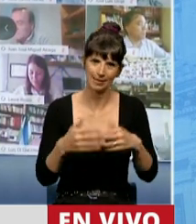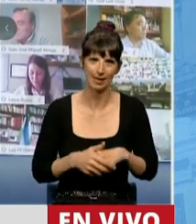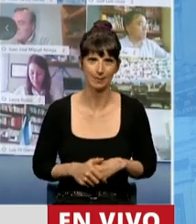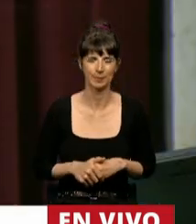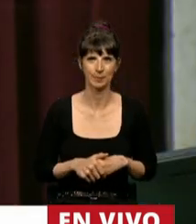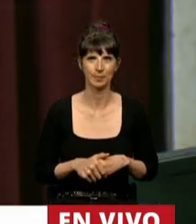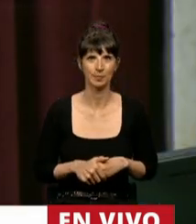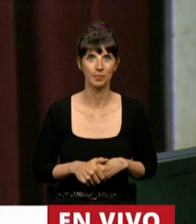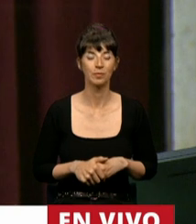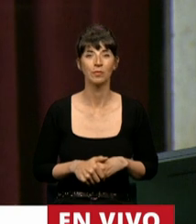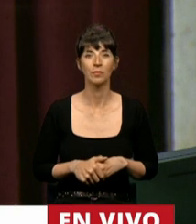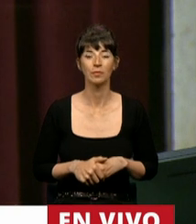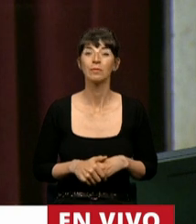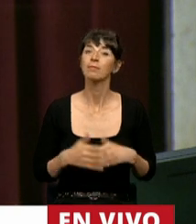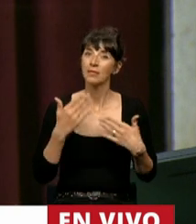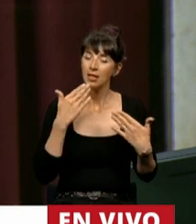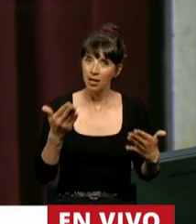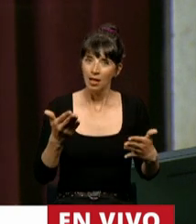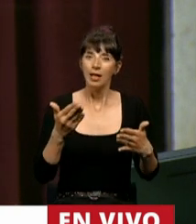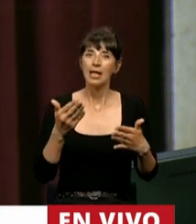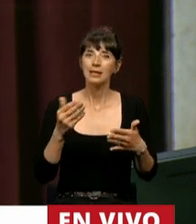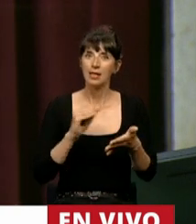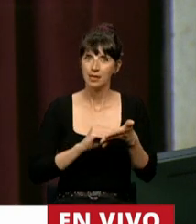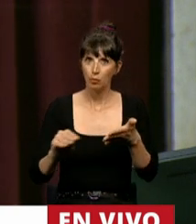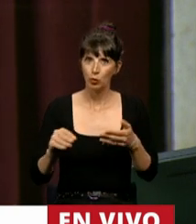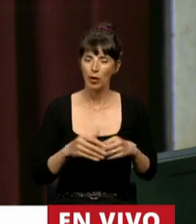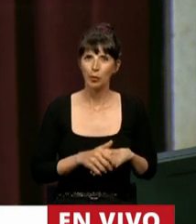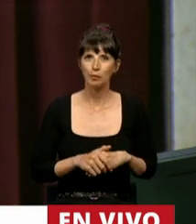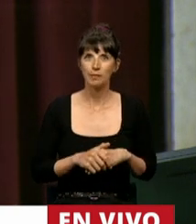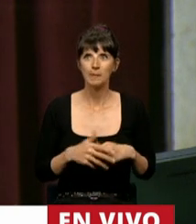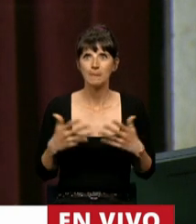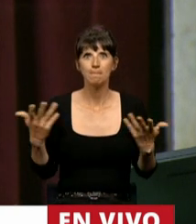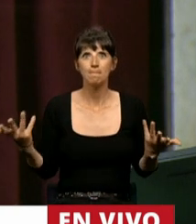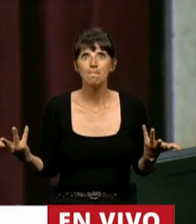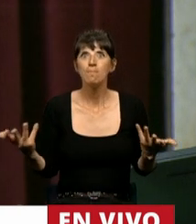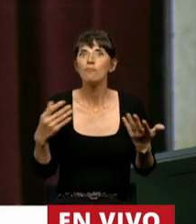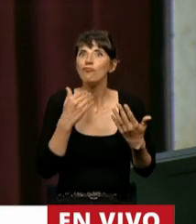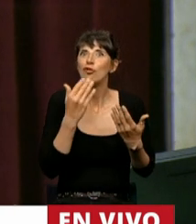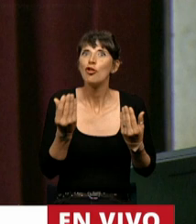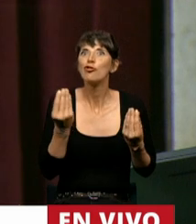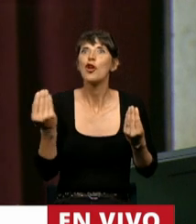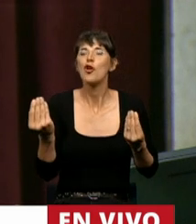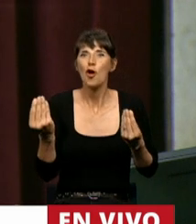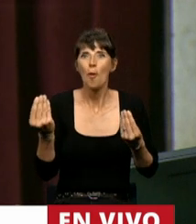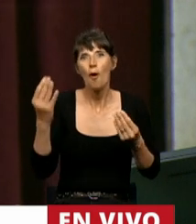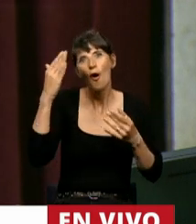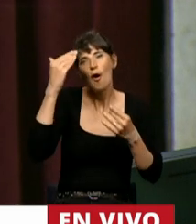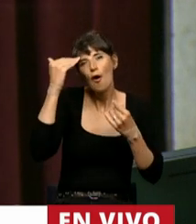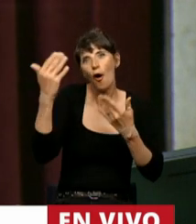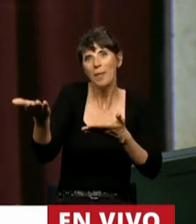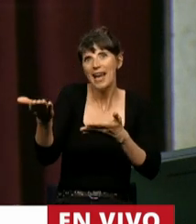presidente Gracias diputado Cano eh No sé cómo se trata en un homenaje una moción